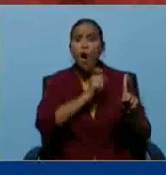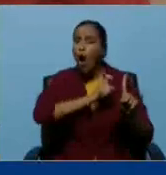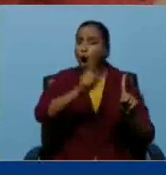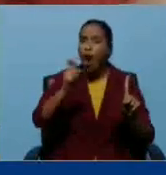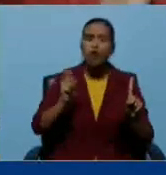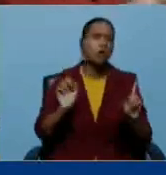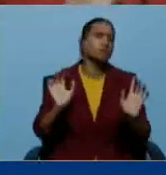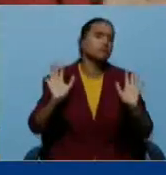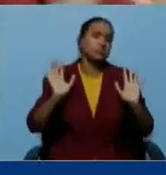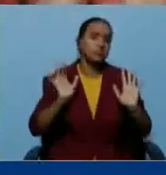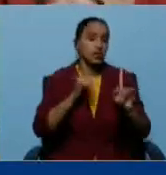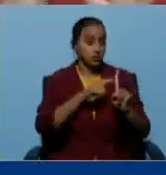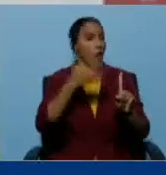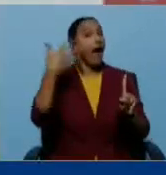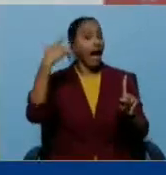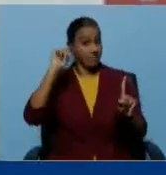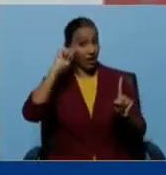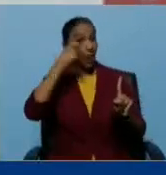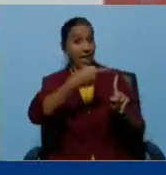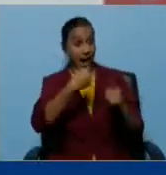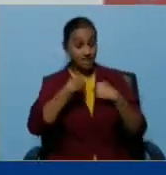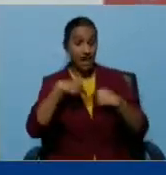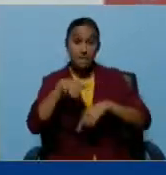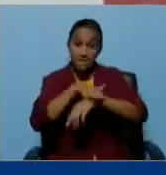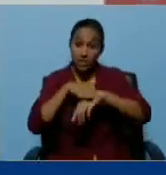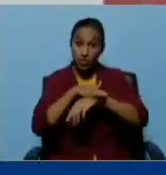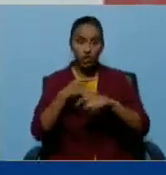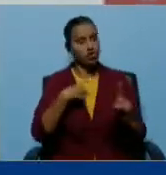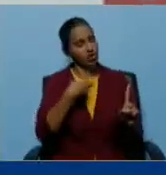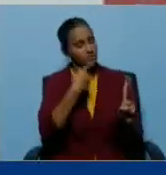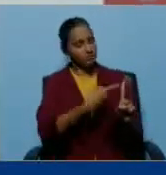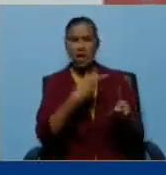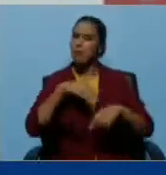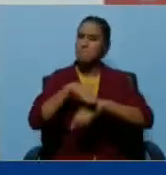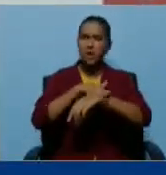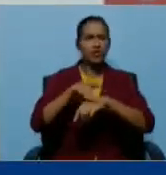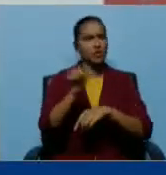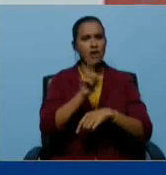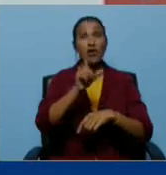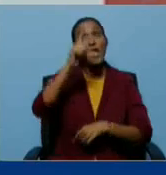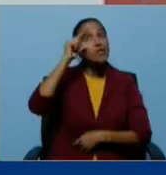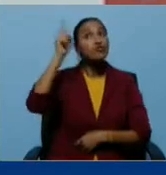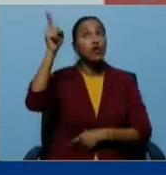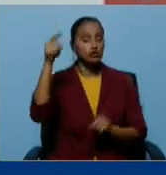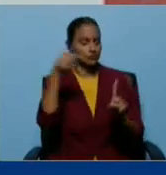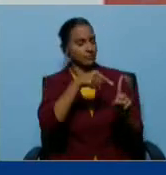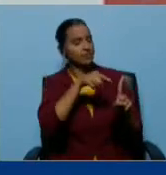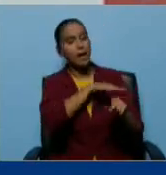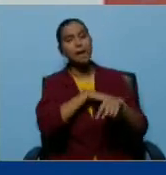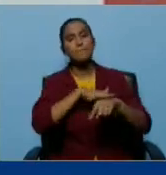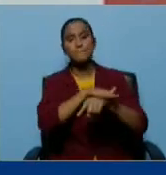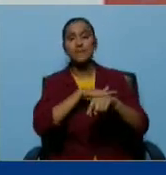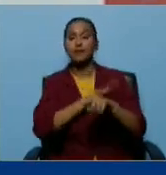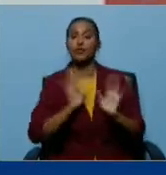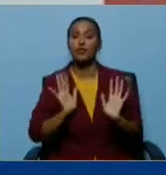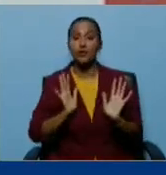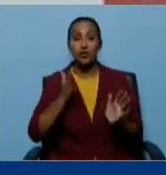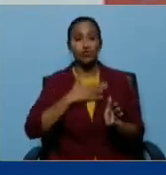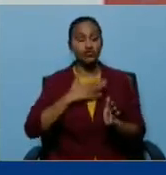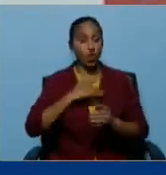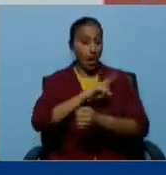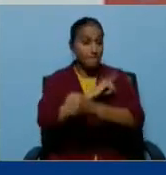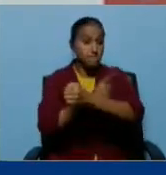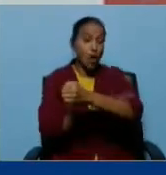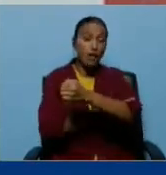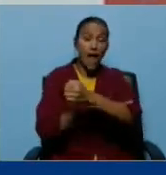Me pediste perdón. Te dije que yo no te perdonaba. Que te perdone Dios, en todo caso. No tengo yo los poderes para